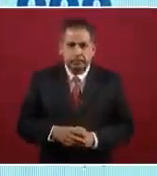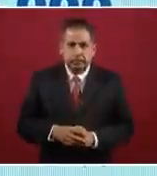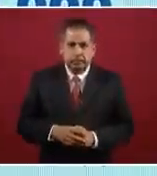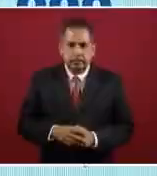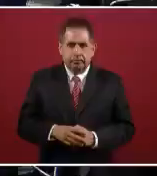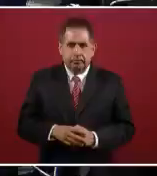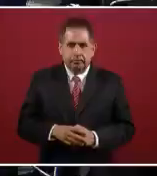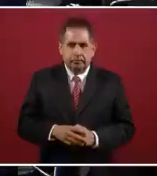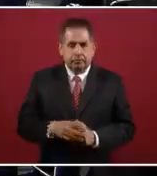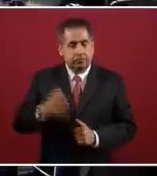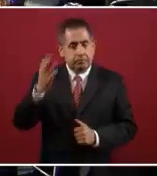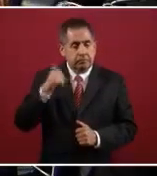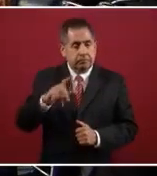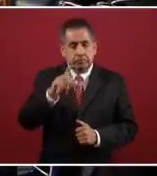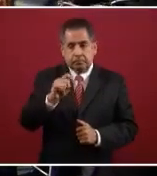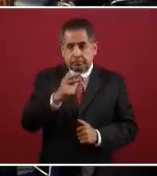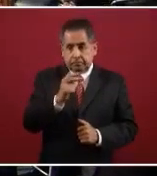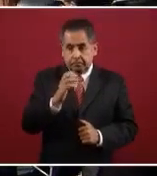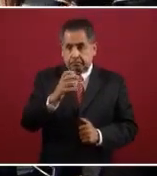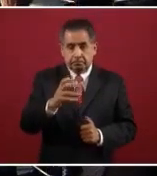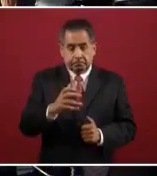era hasta 20,